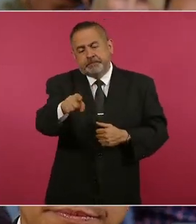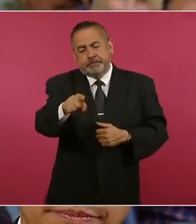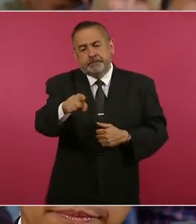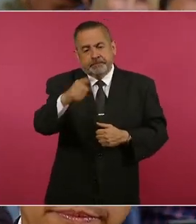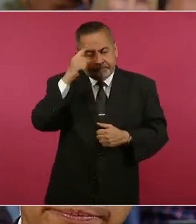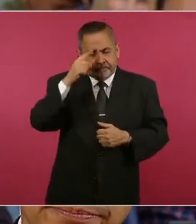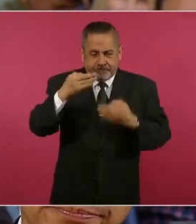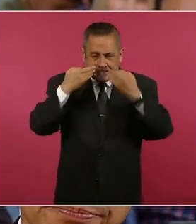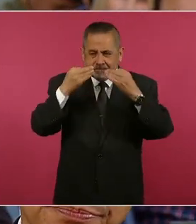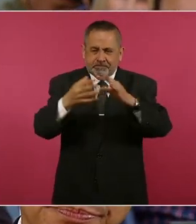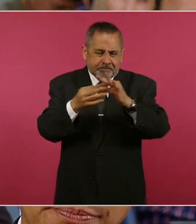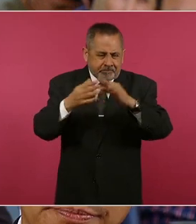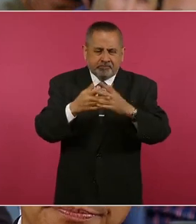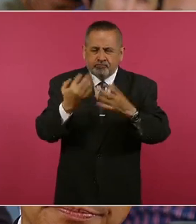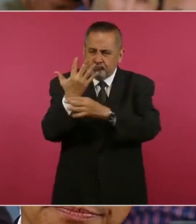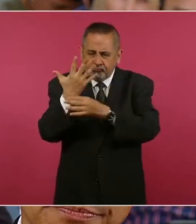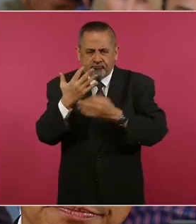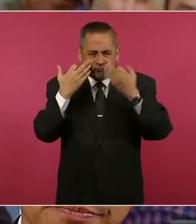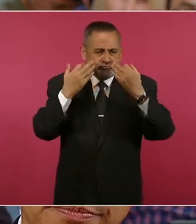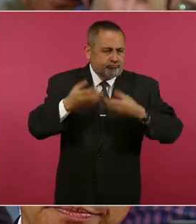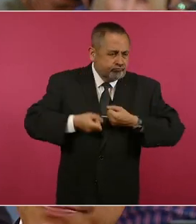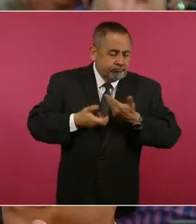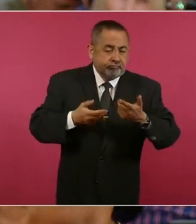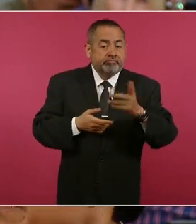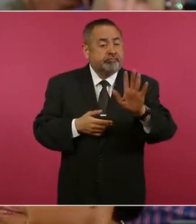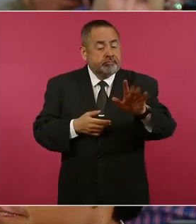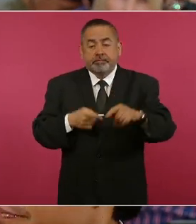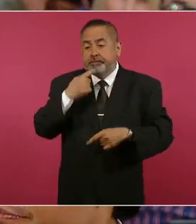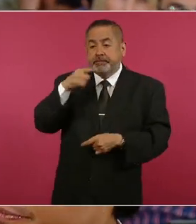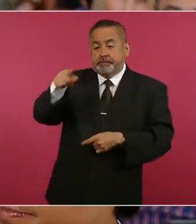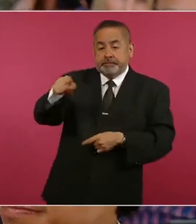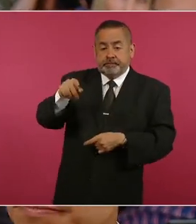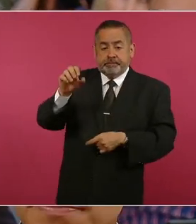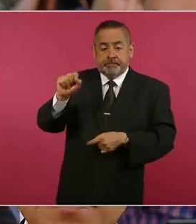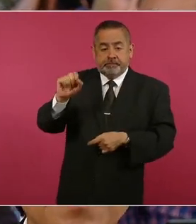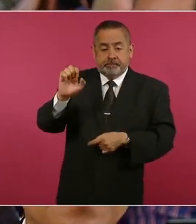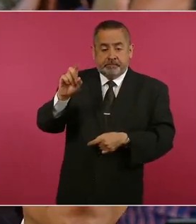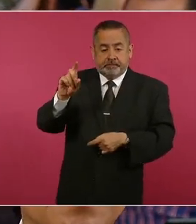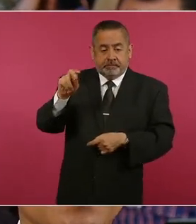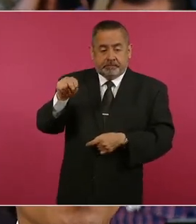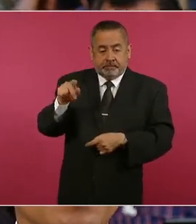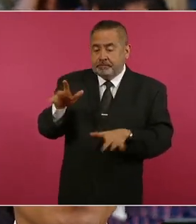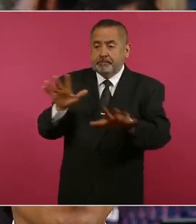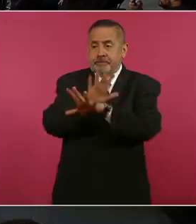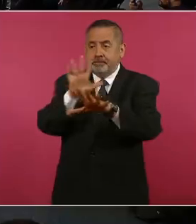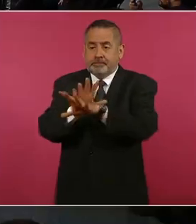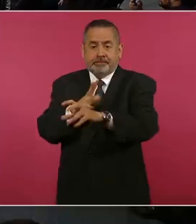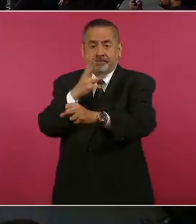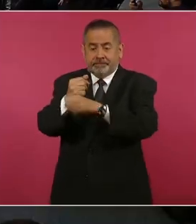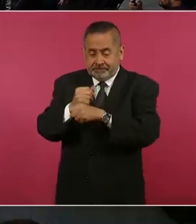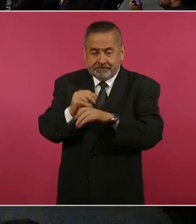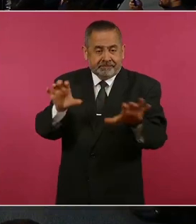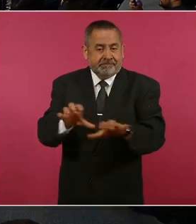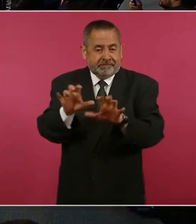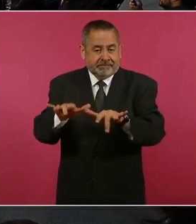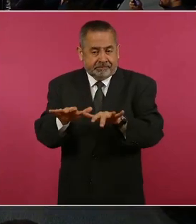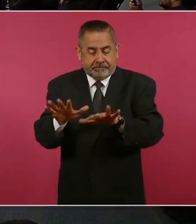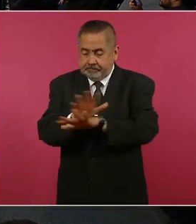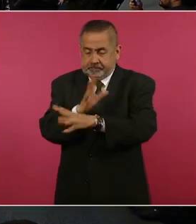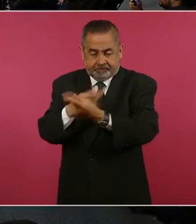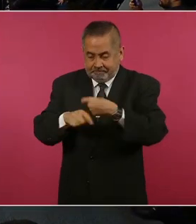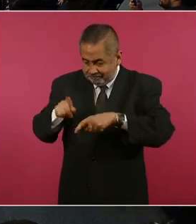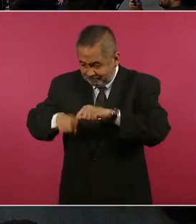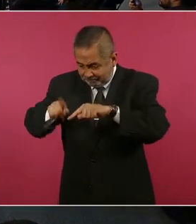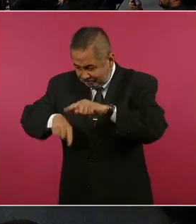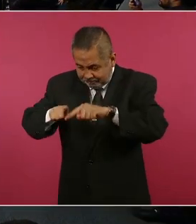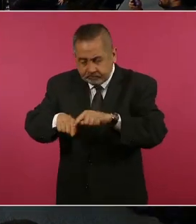basándose en testimonios y en toda esta información, indican que la SEDENA decidió cambiar las terminales y equipos de cómputo de los analistas de inteligencia